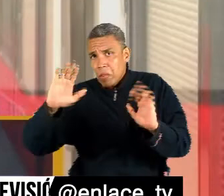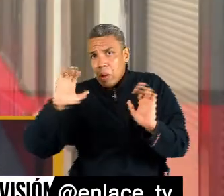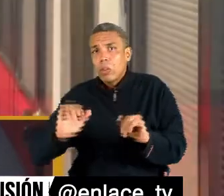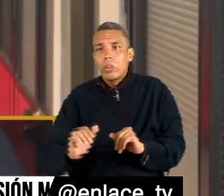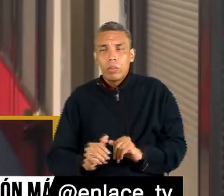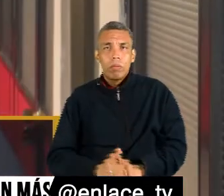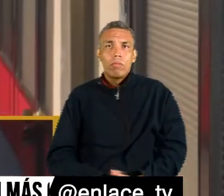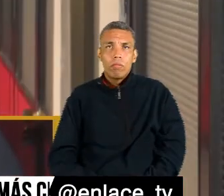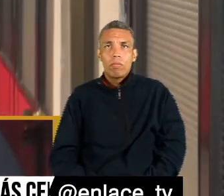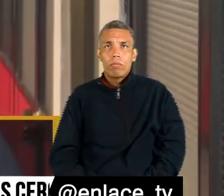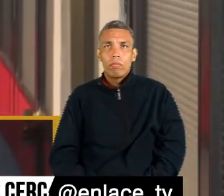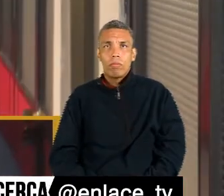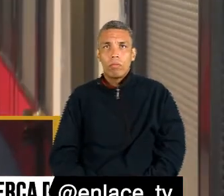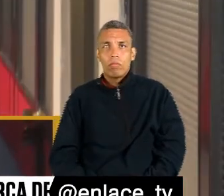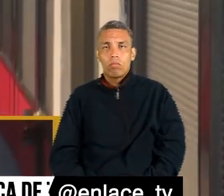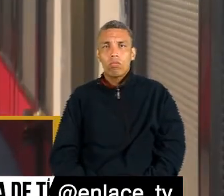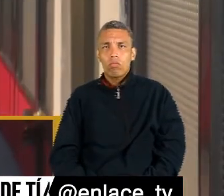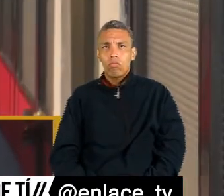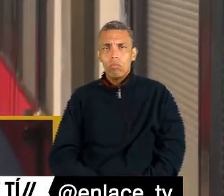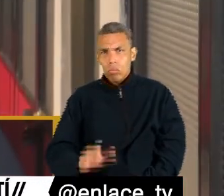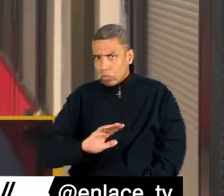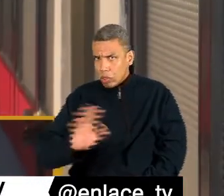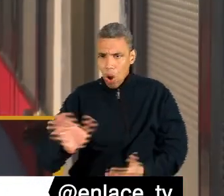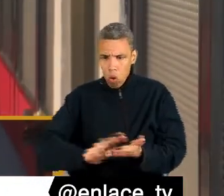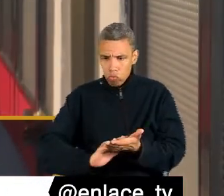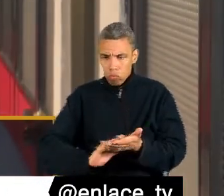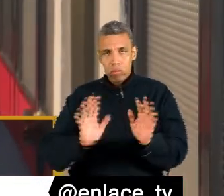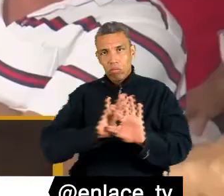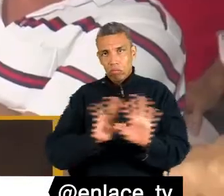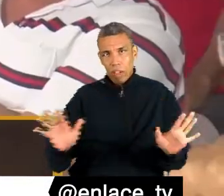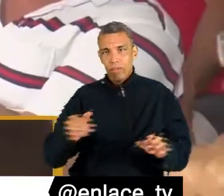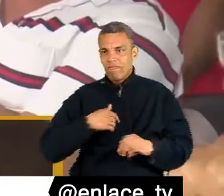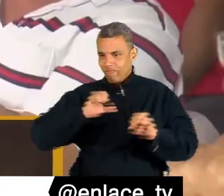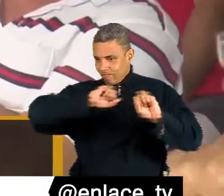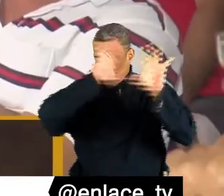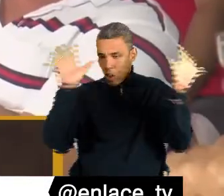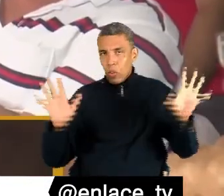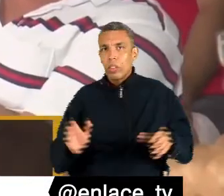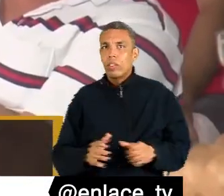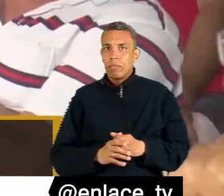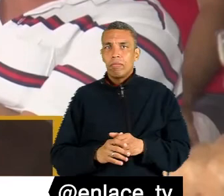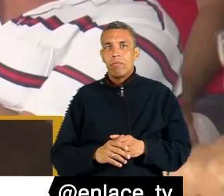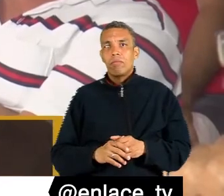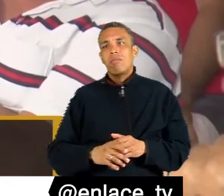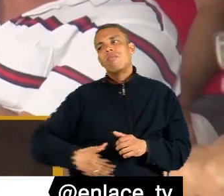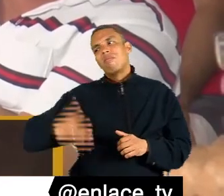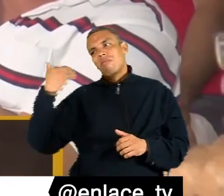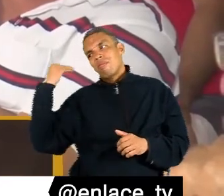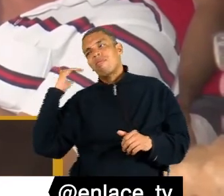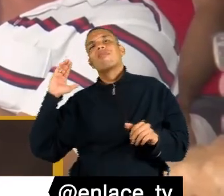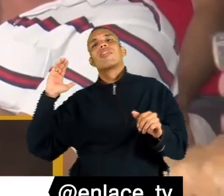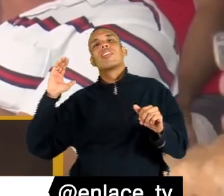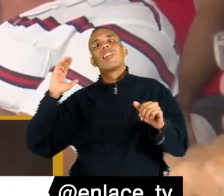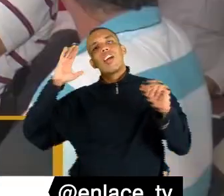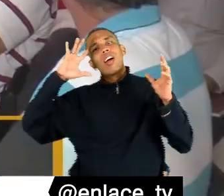convenio. ¿Sí? Existe ya un resultado claro, preciso y conciso, y es que volvemos a la dinámica anterior, es no a la